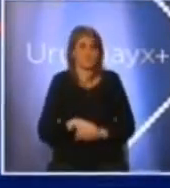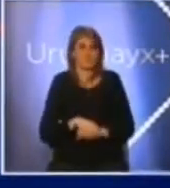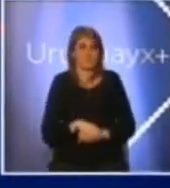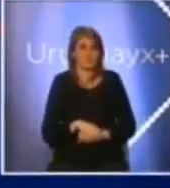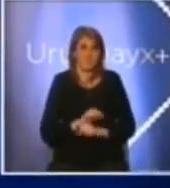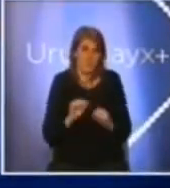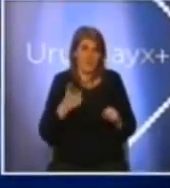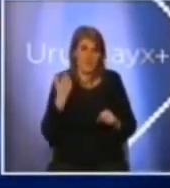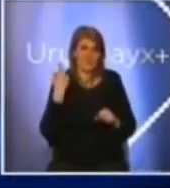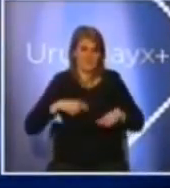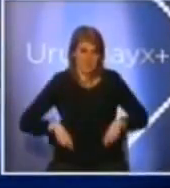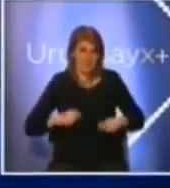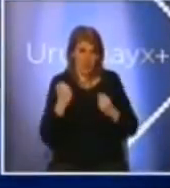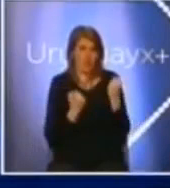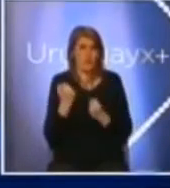Pero